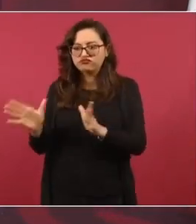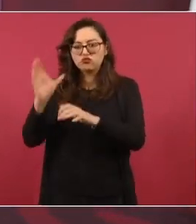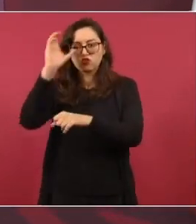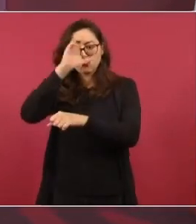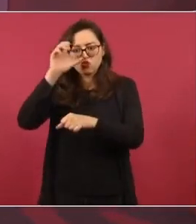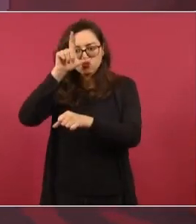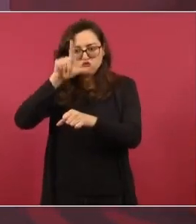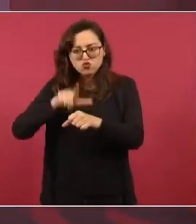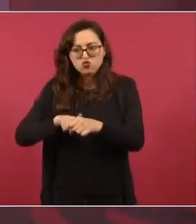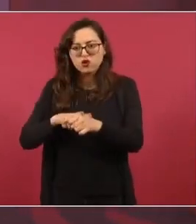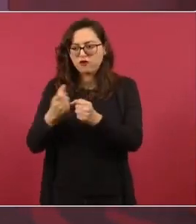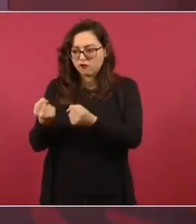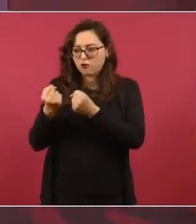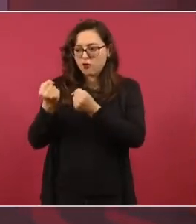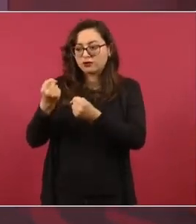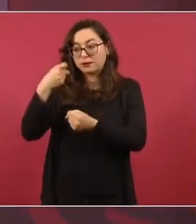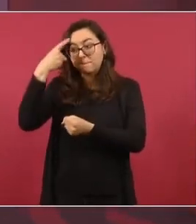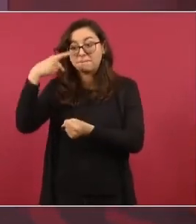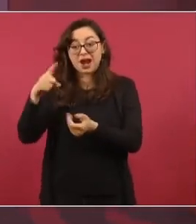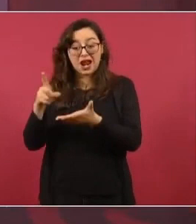de drogas en el país.